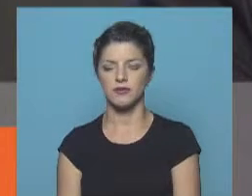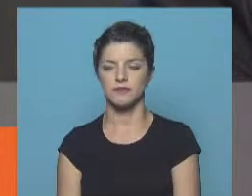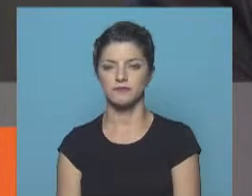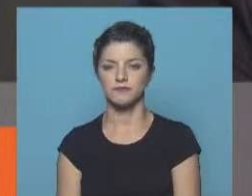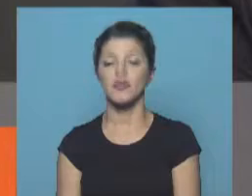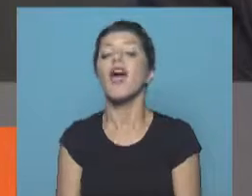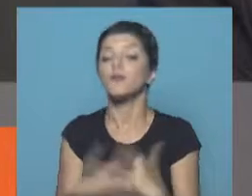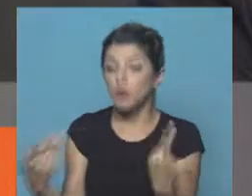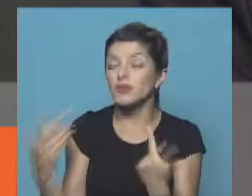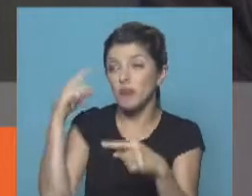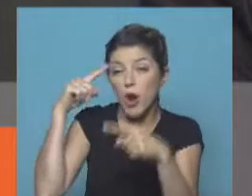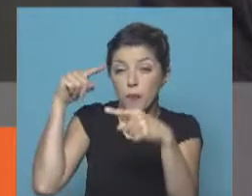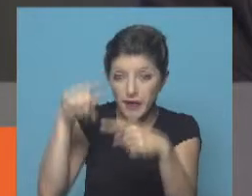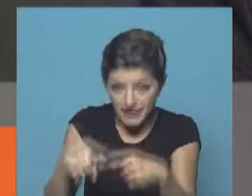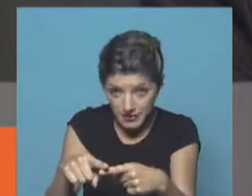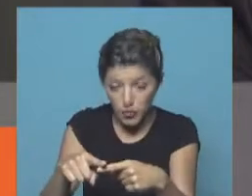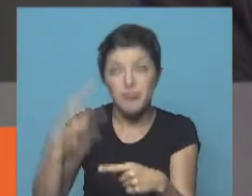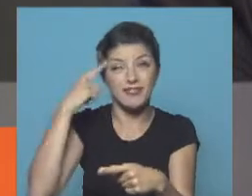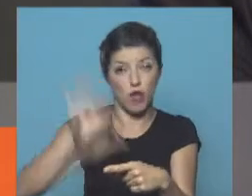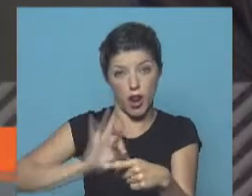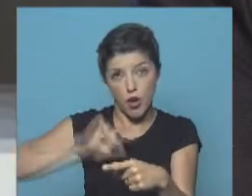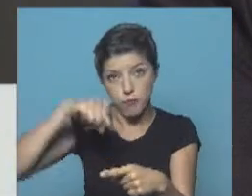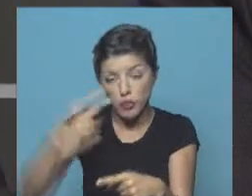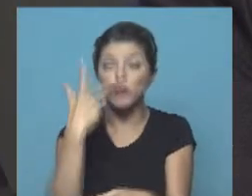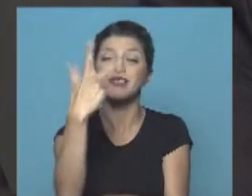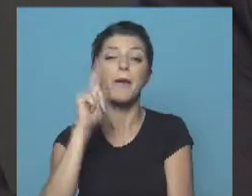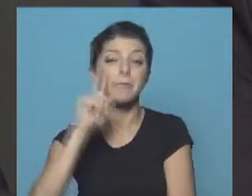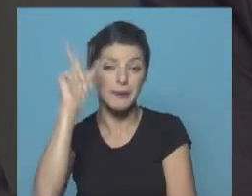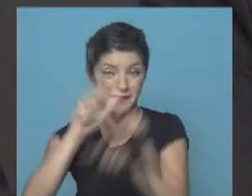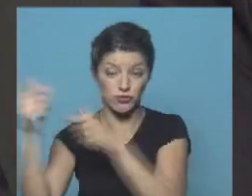tratar de llegar al objetivo que nos hemos planteado para los próximos años de 3.000 personas.